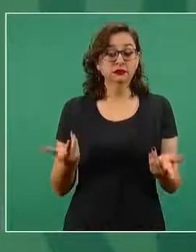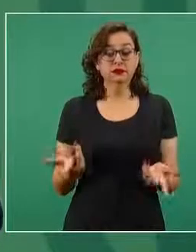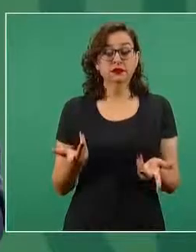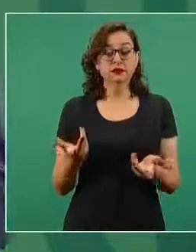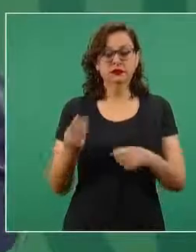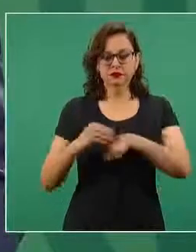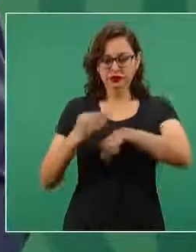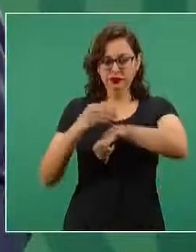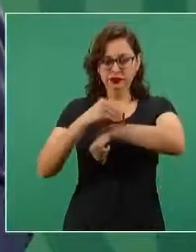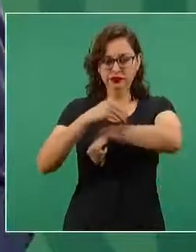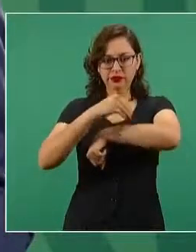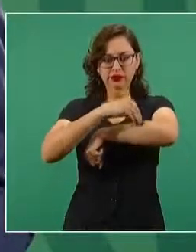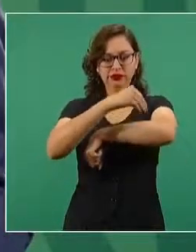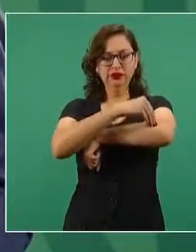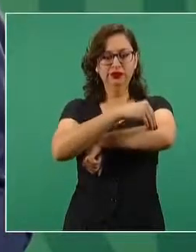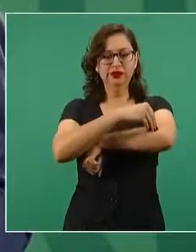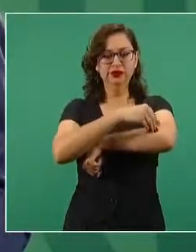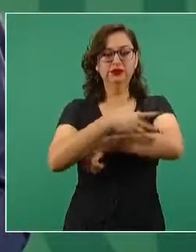excusa: